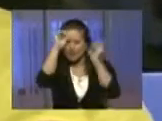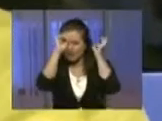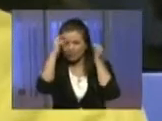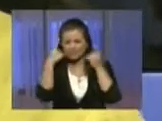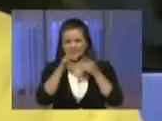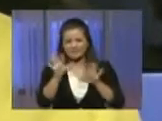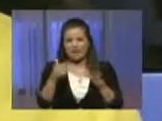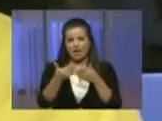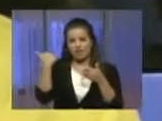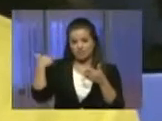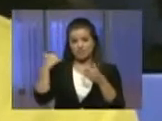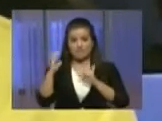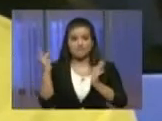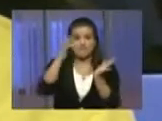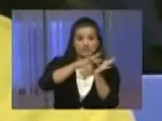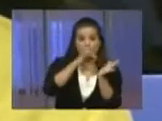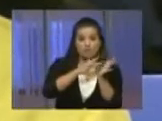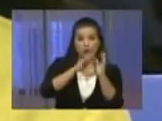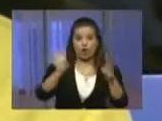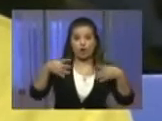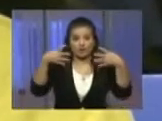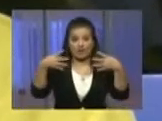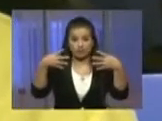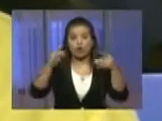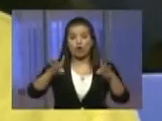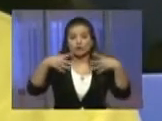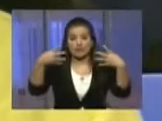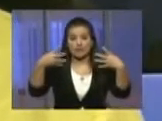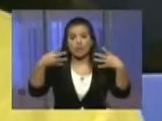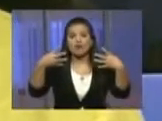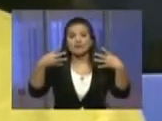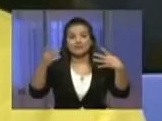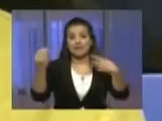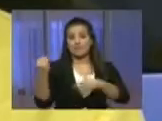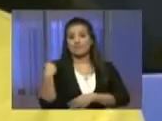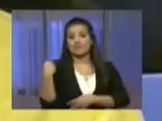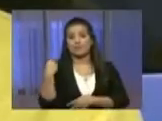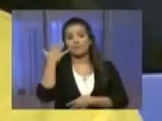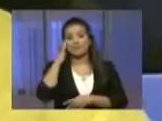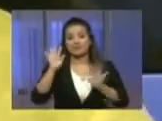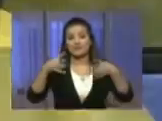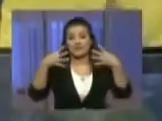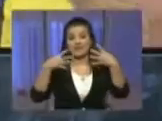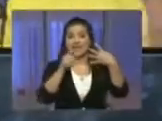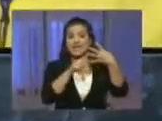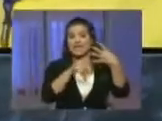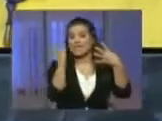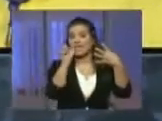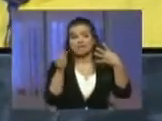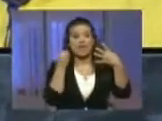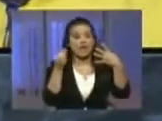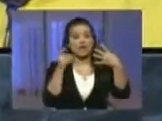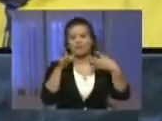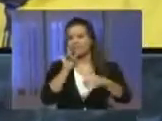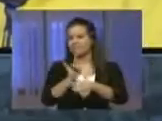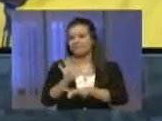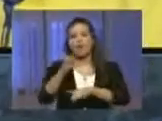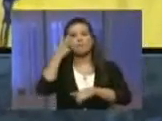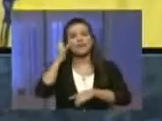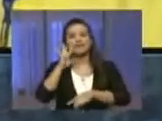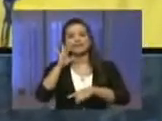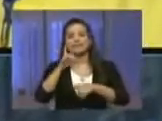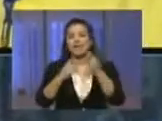había pasado Ya a octavos de final se ha recibido la noticia de que el boxeador italiano no se va a presentar por una fractura en el